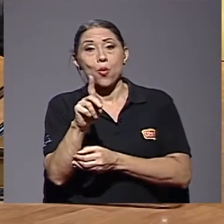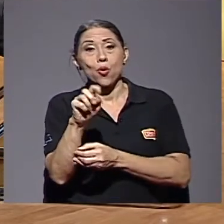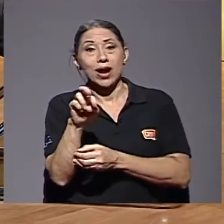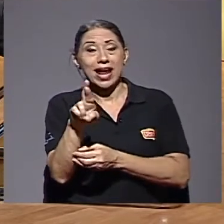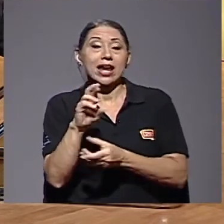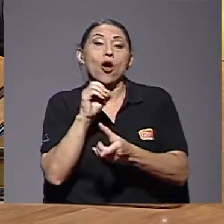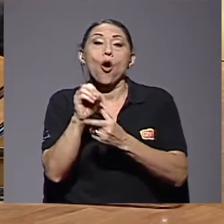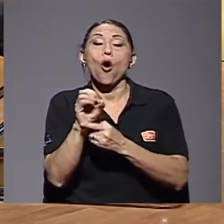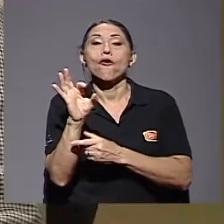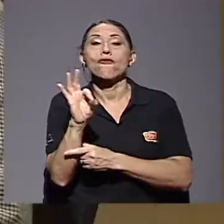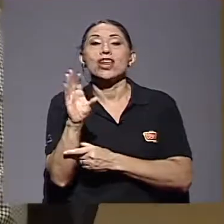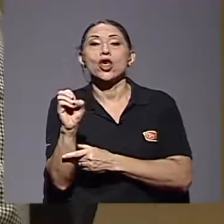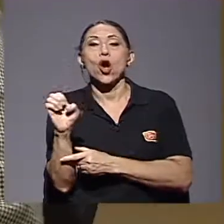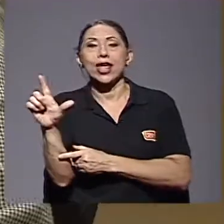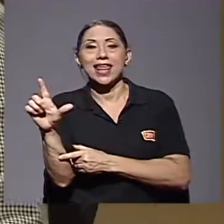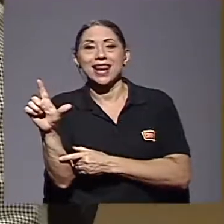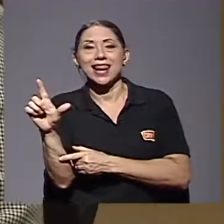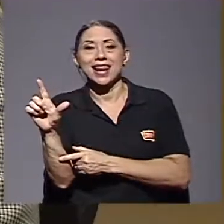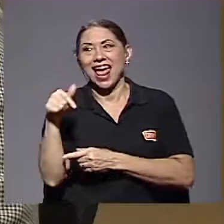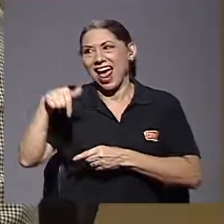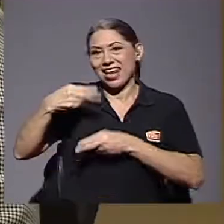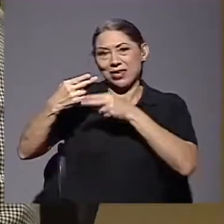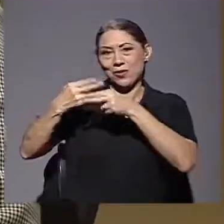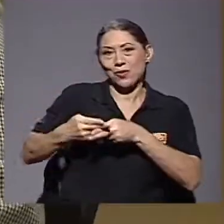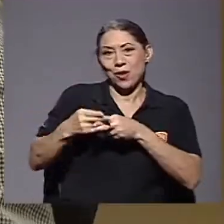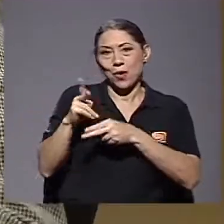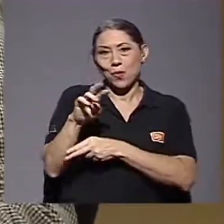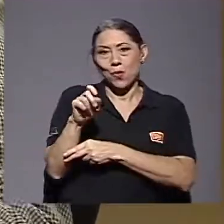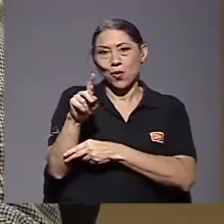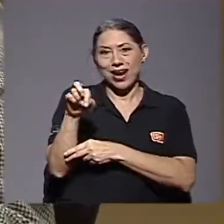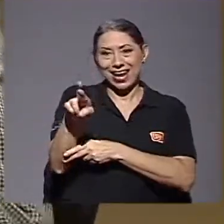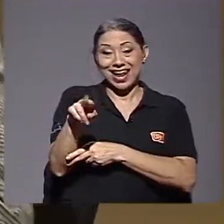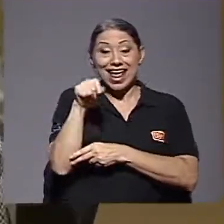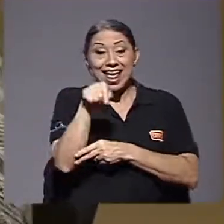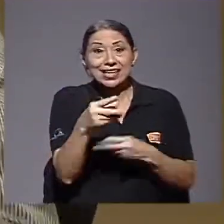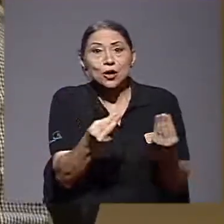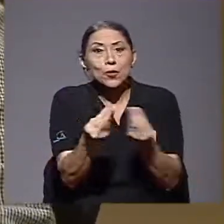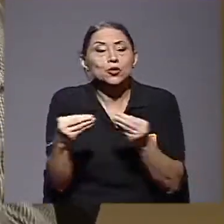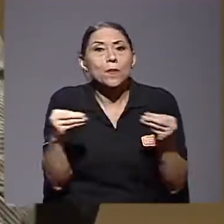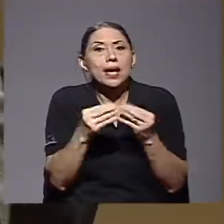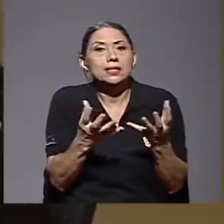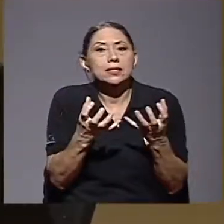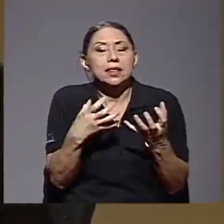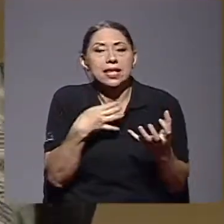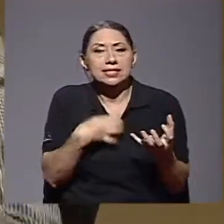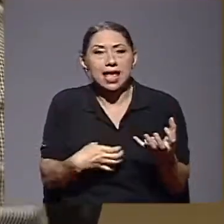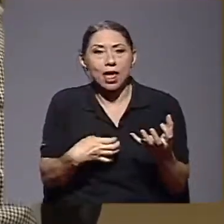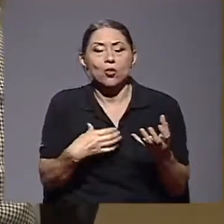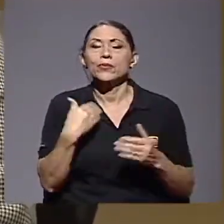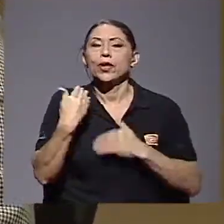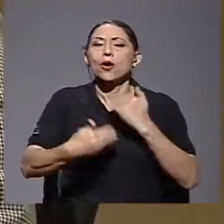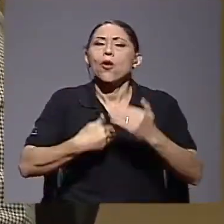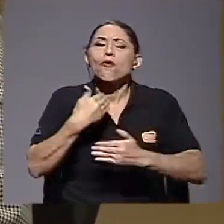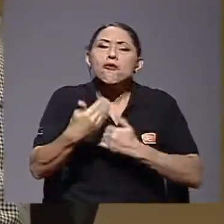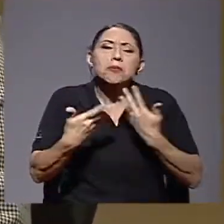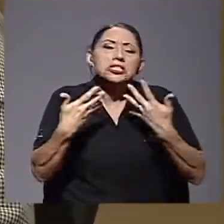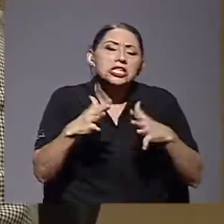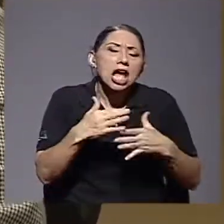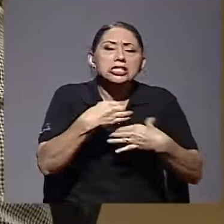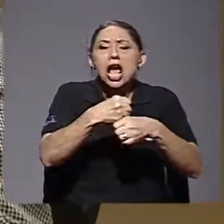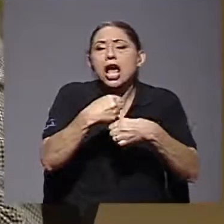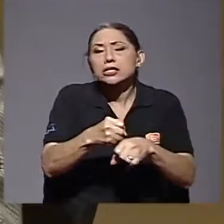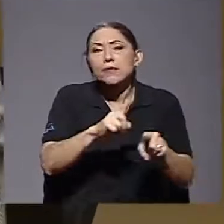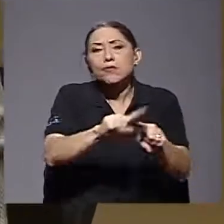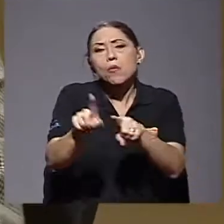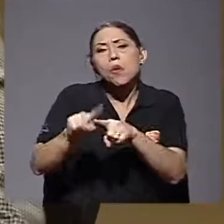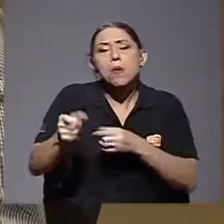búnker que se conoce aquí. Esto era el producto más deseado. Conforme se va desarrollando los vehículos,